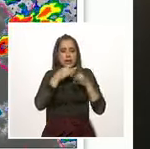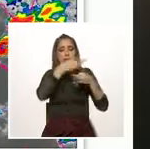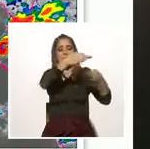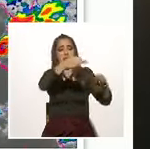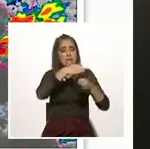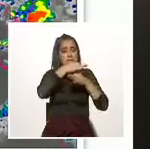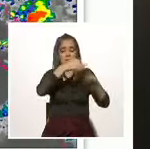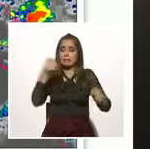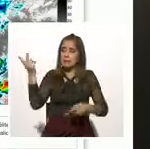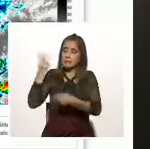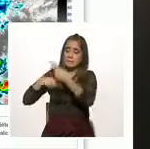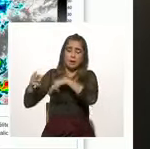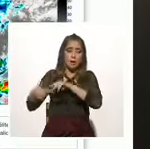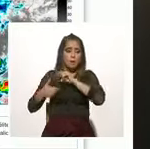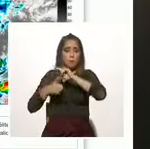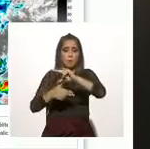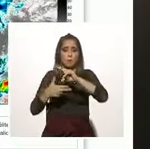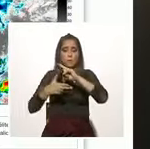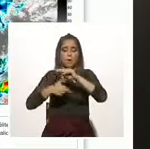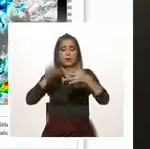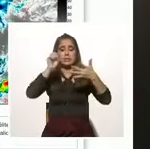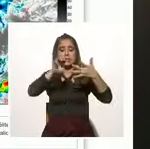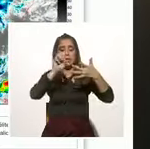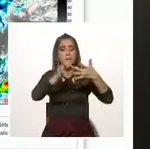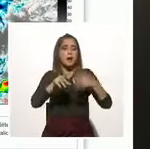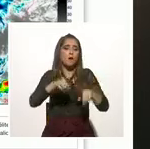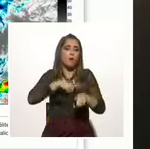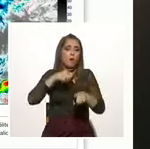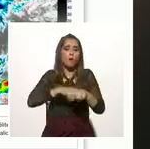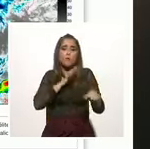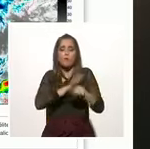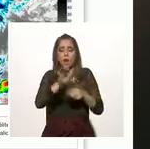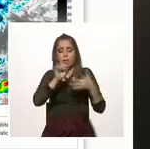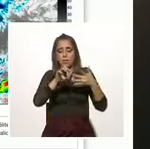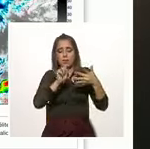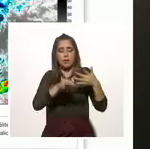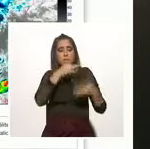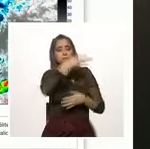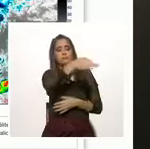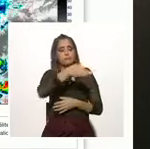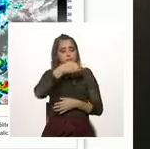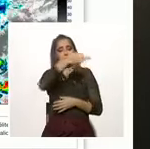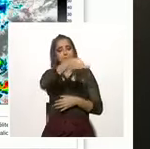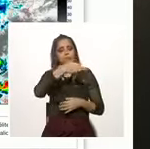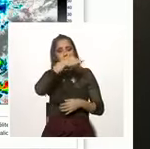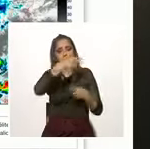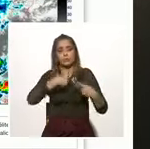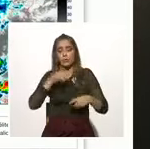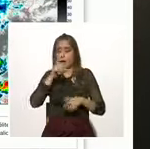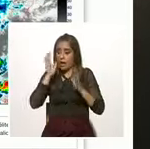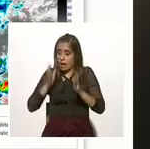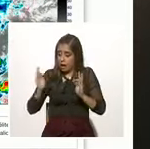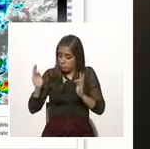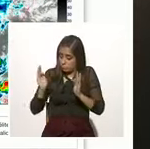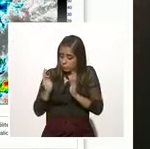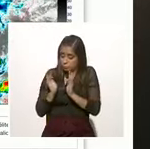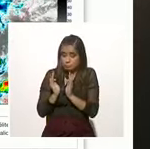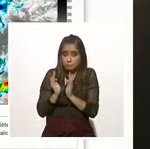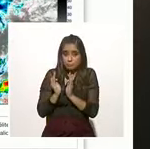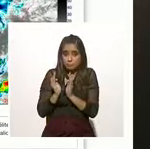tropicales y de este semáforo de colores que he estado describiendo. Cuando ya está muy cerca de nuestras costas,